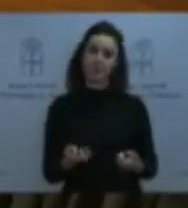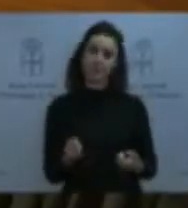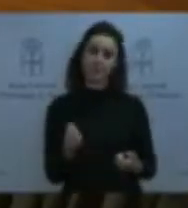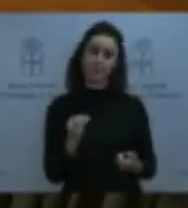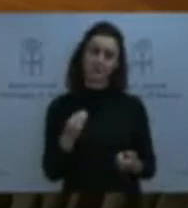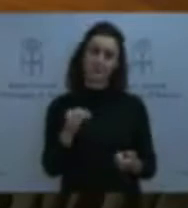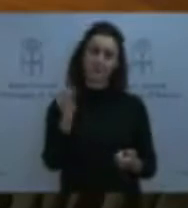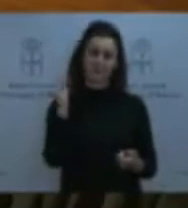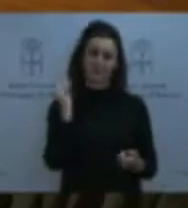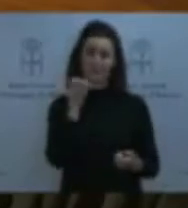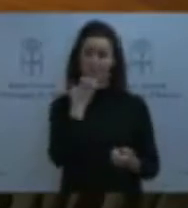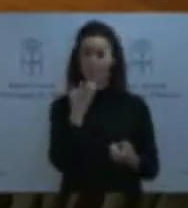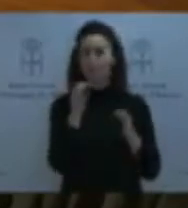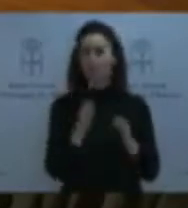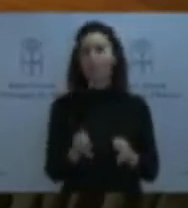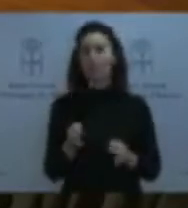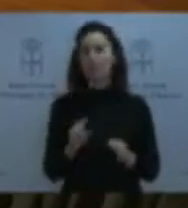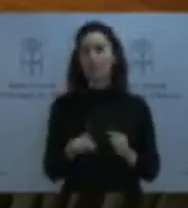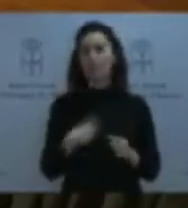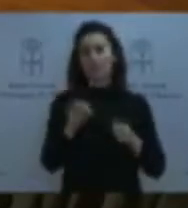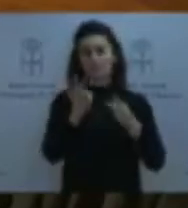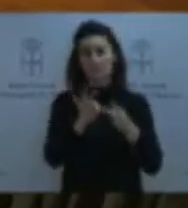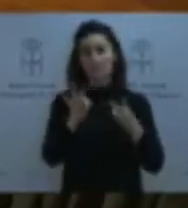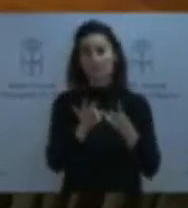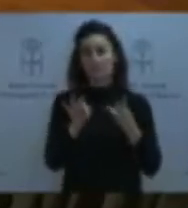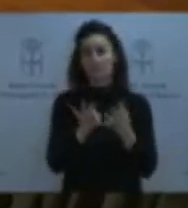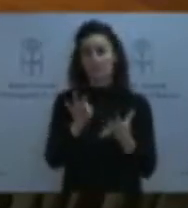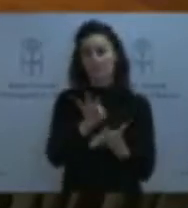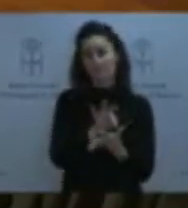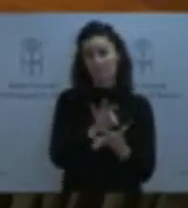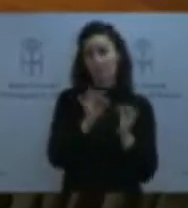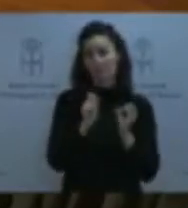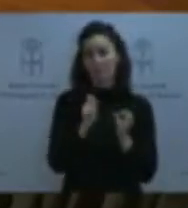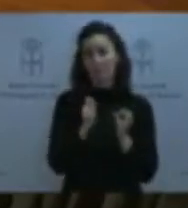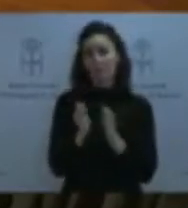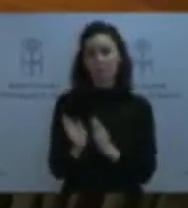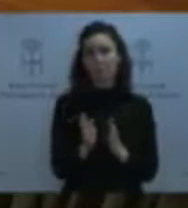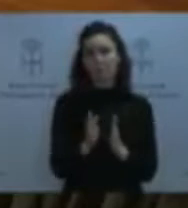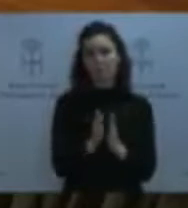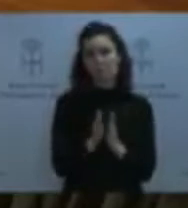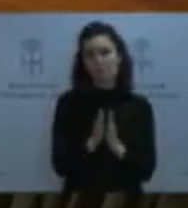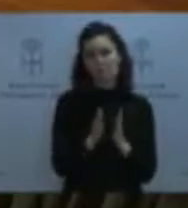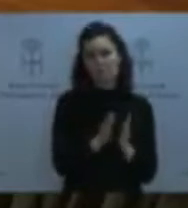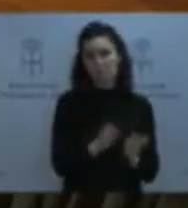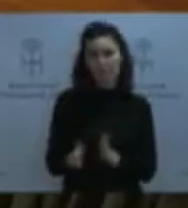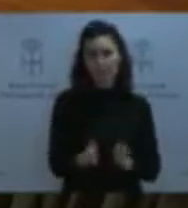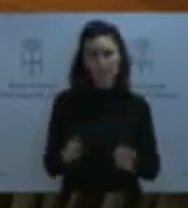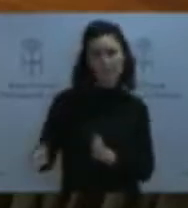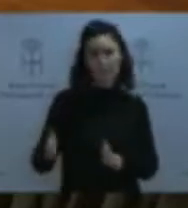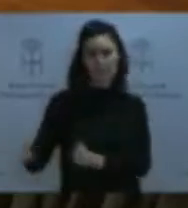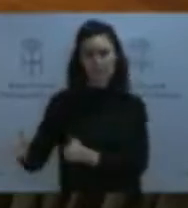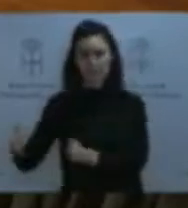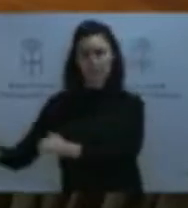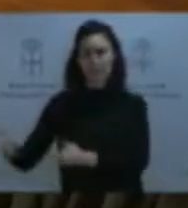consultas sucesivas, precisamente estos problemas de seguimiento de la medicación de determinados pacientes va a seguir condicionando